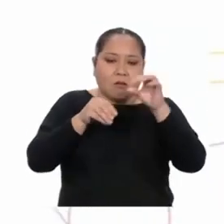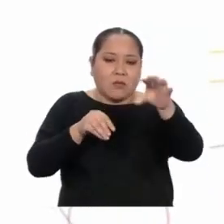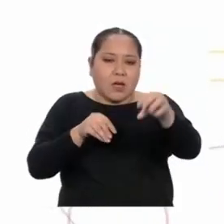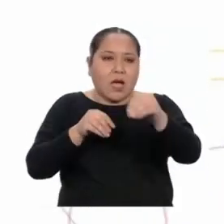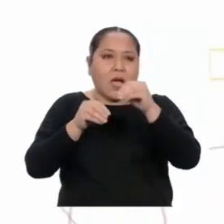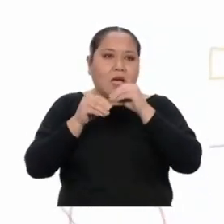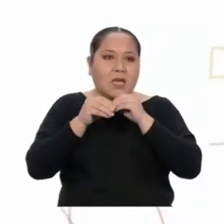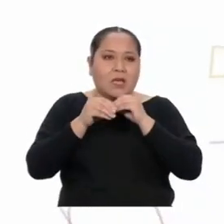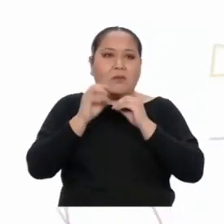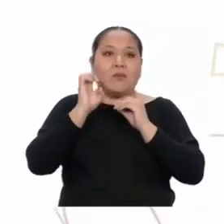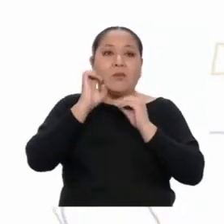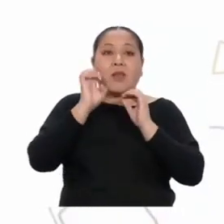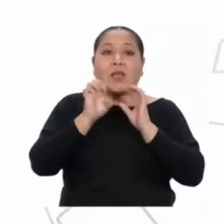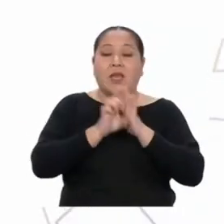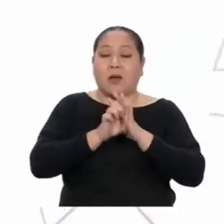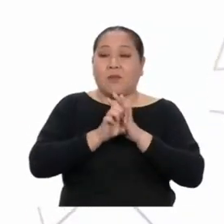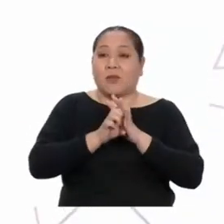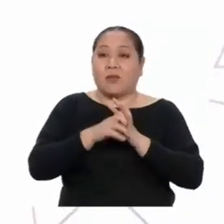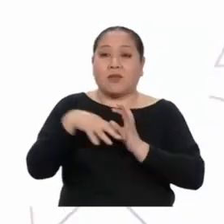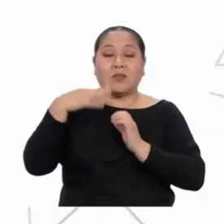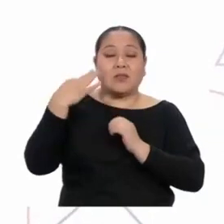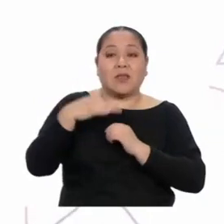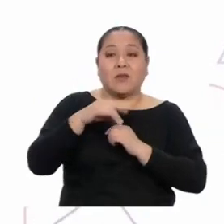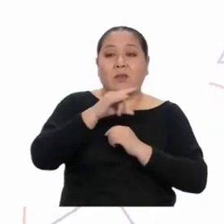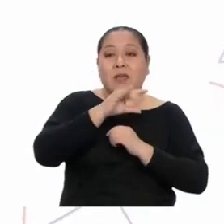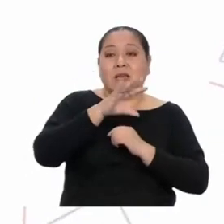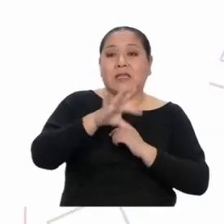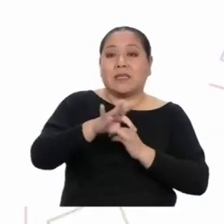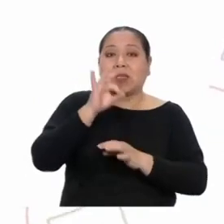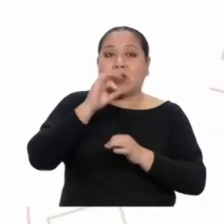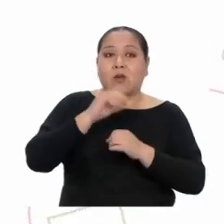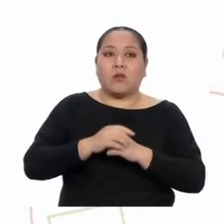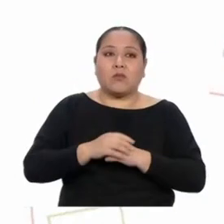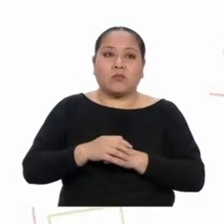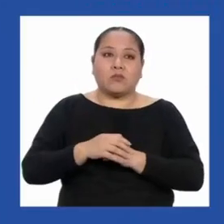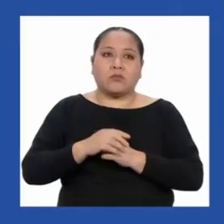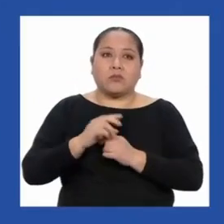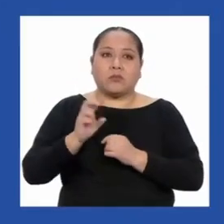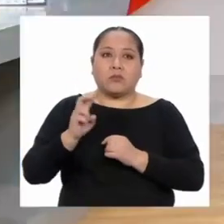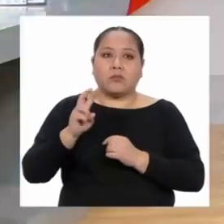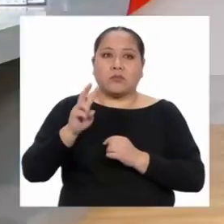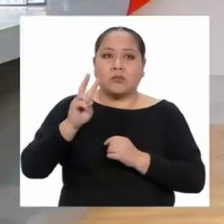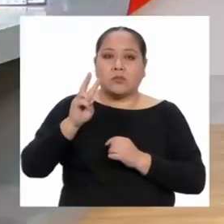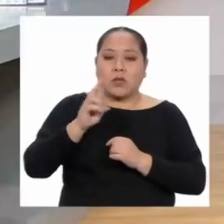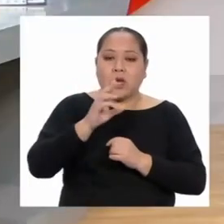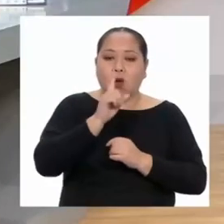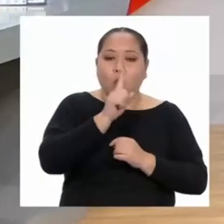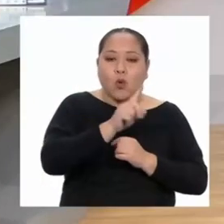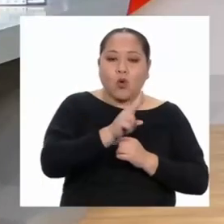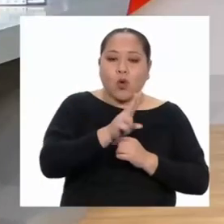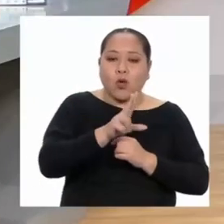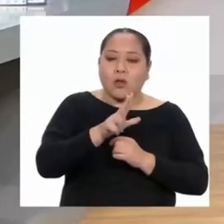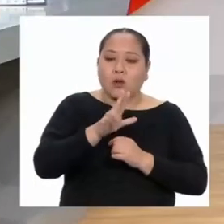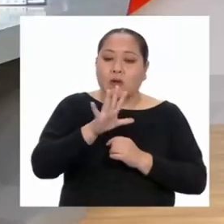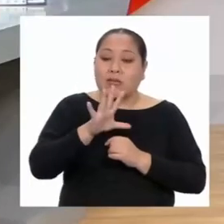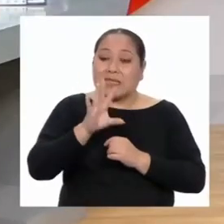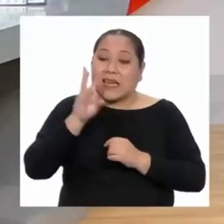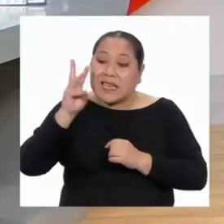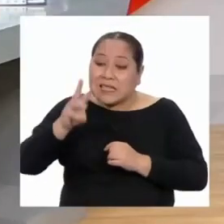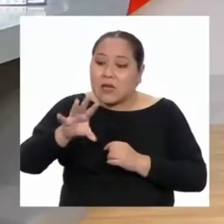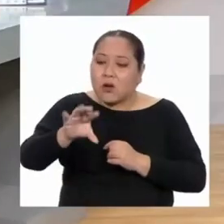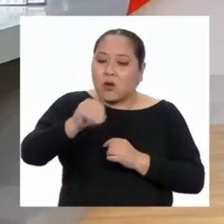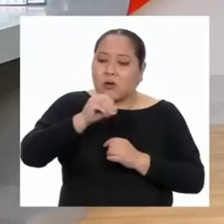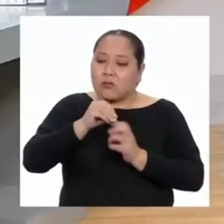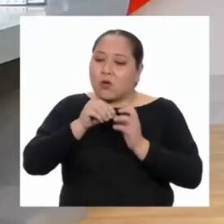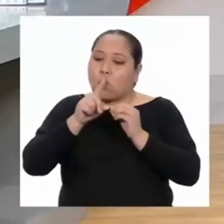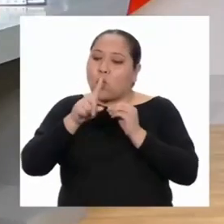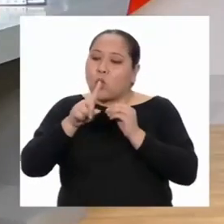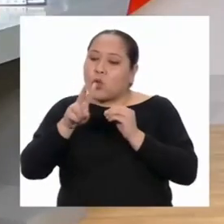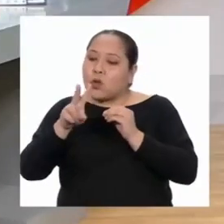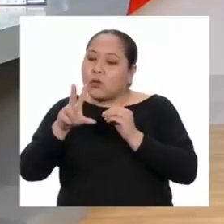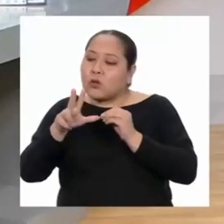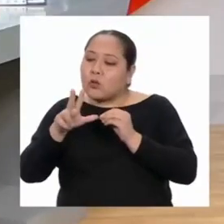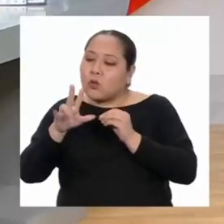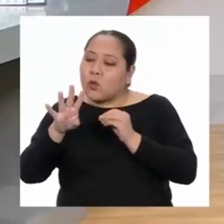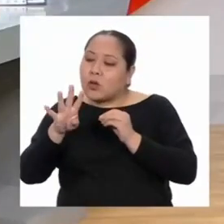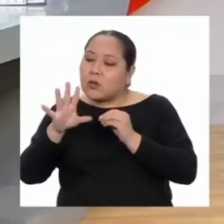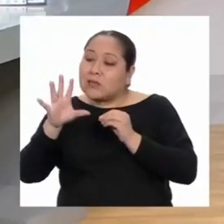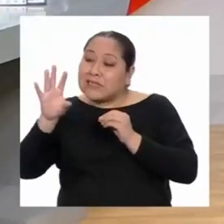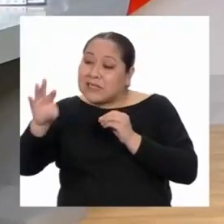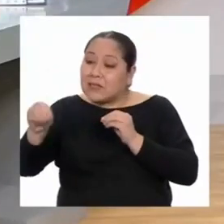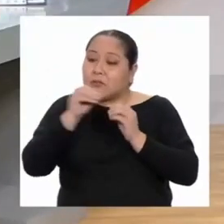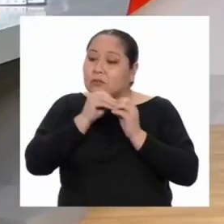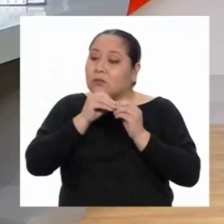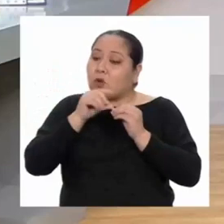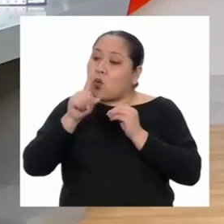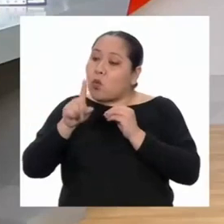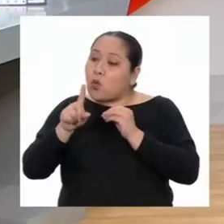Por ejemplo, siempre se elige a una persona de cada 5. Pero, para elegir a uno de cada